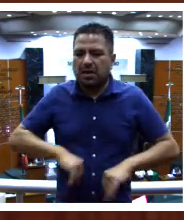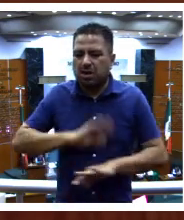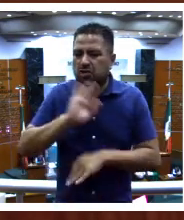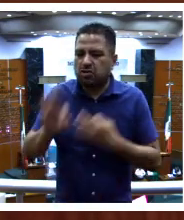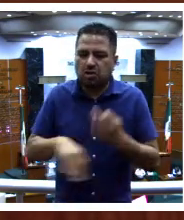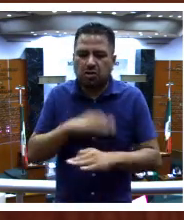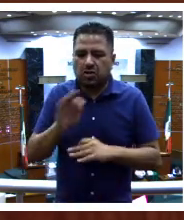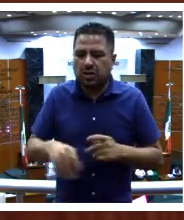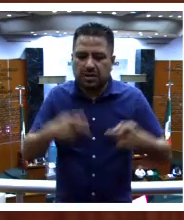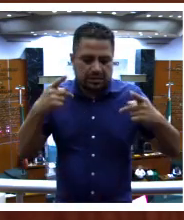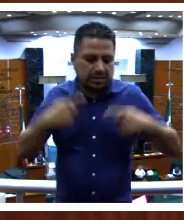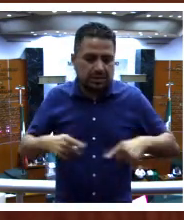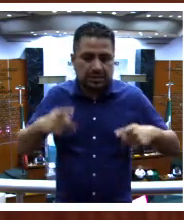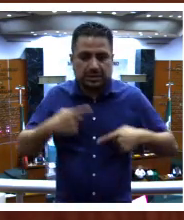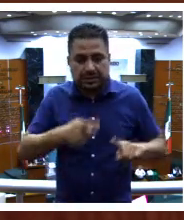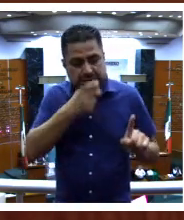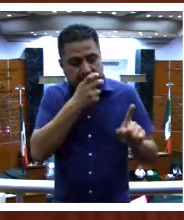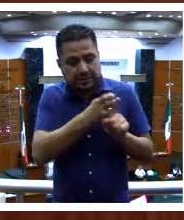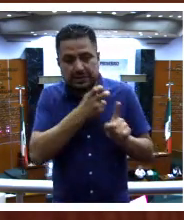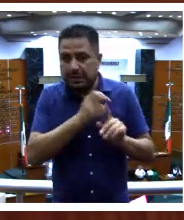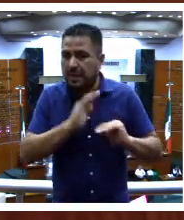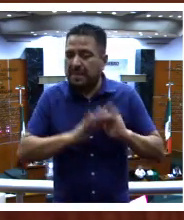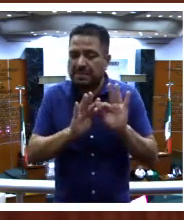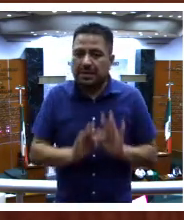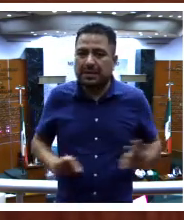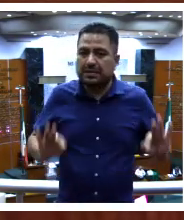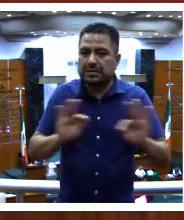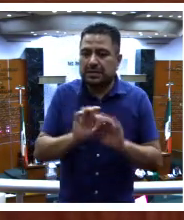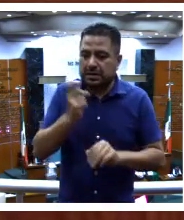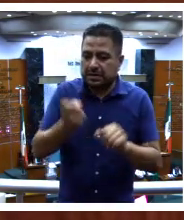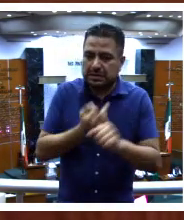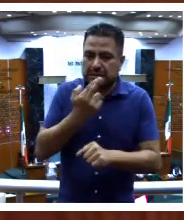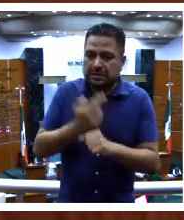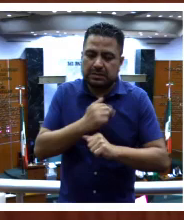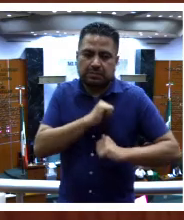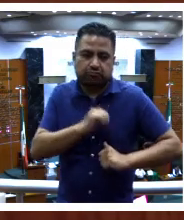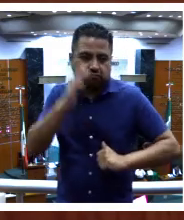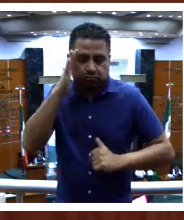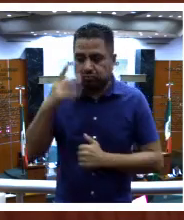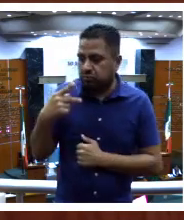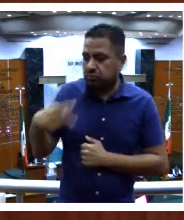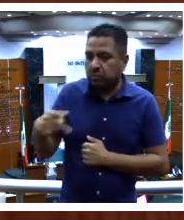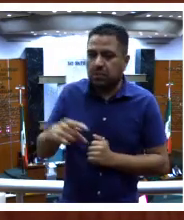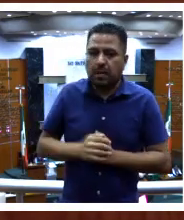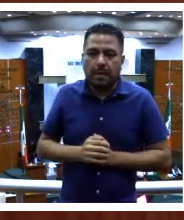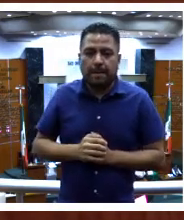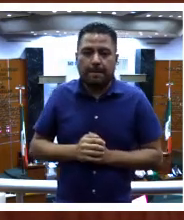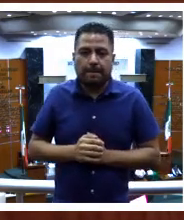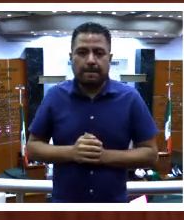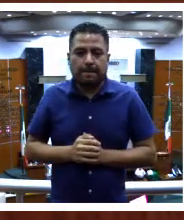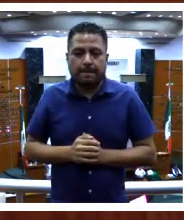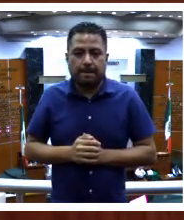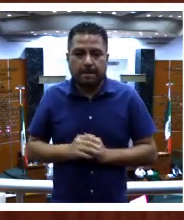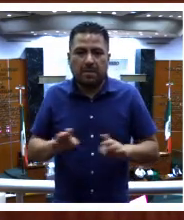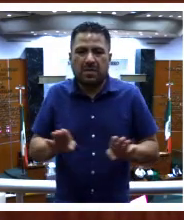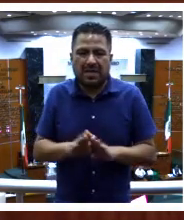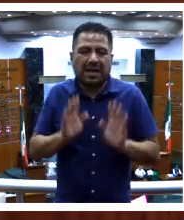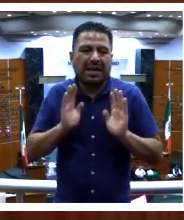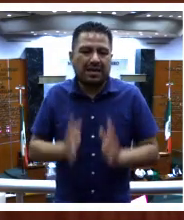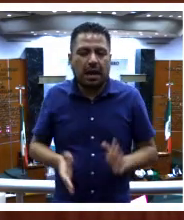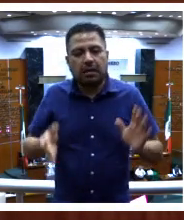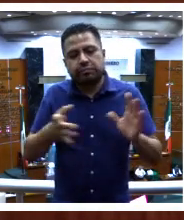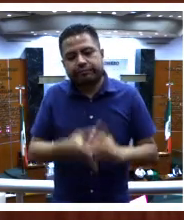las personas. De ahí la importancia de la secretaría a su cargo. Al respecto, y como ya lo